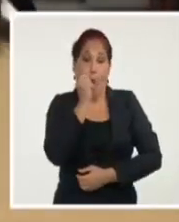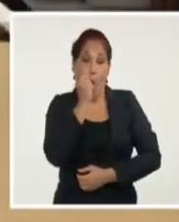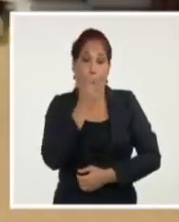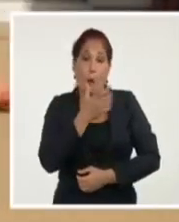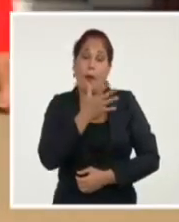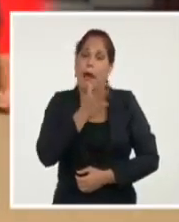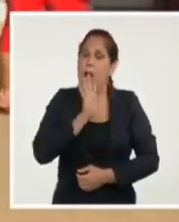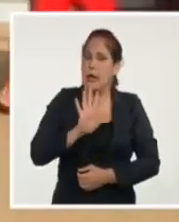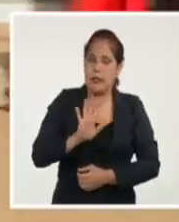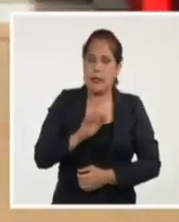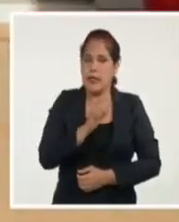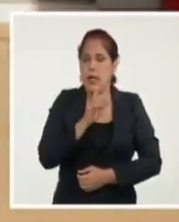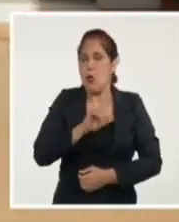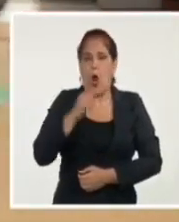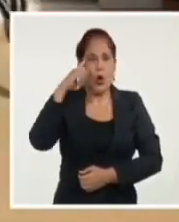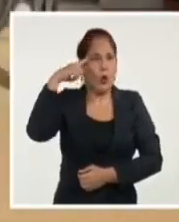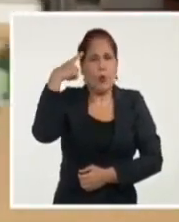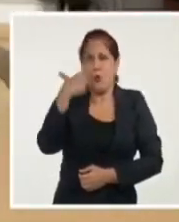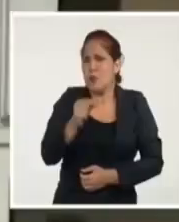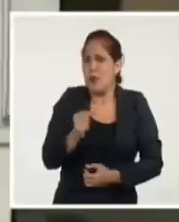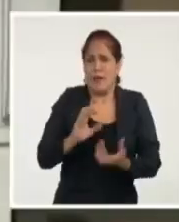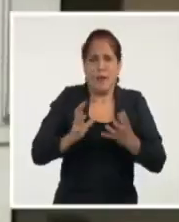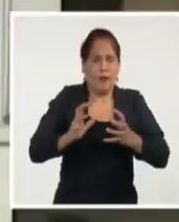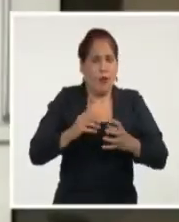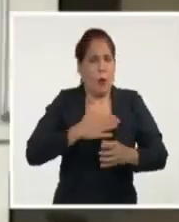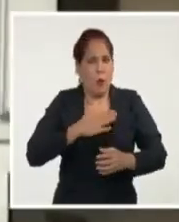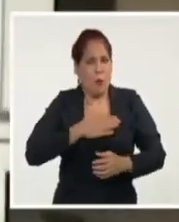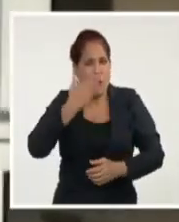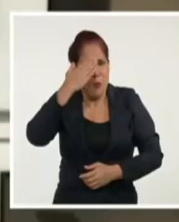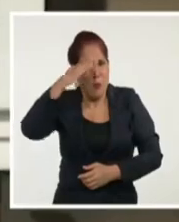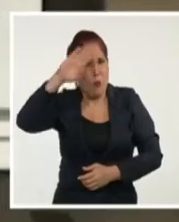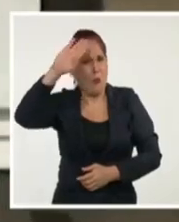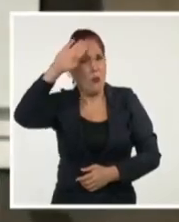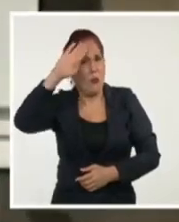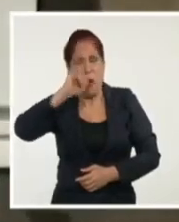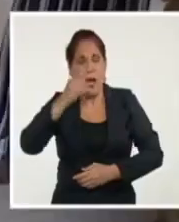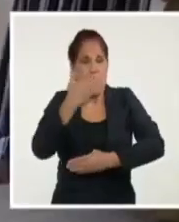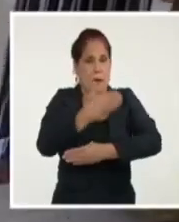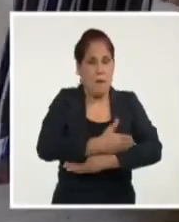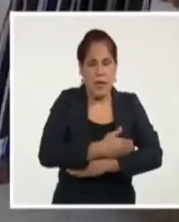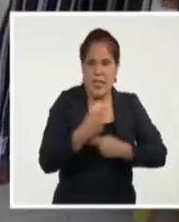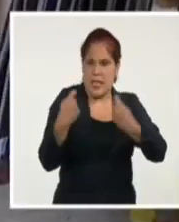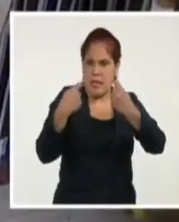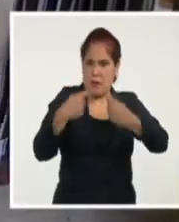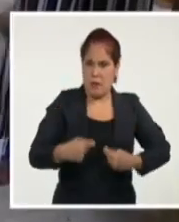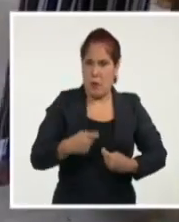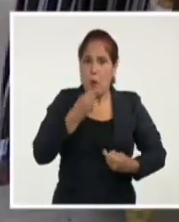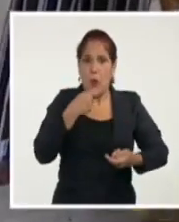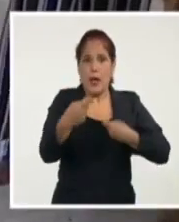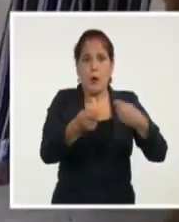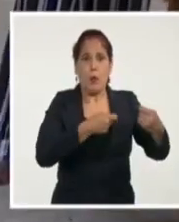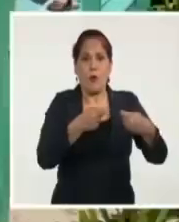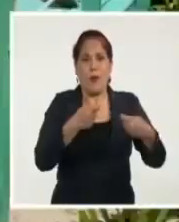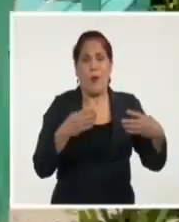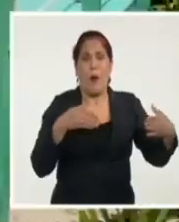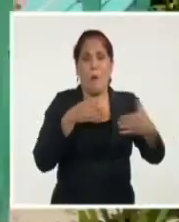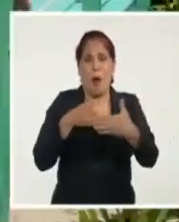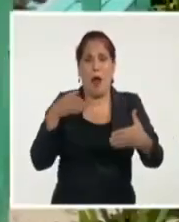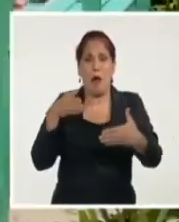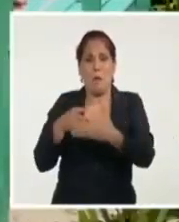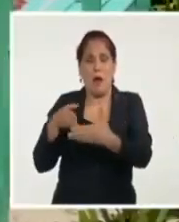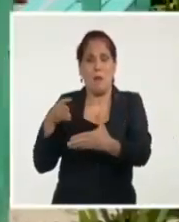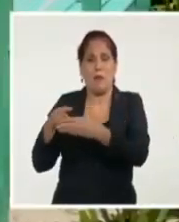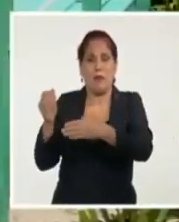Suárez hace como si no conociera el carácter extraterritorial del cerco, la imposibilidad de negociar normalmente con